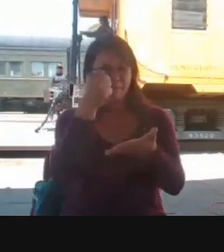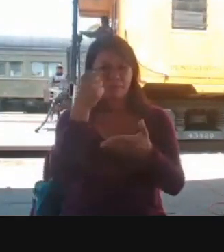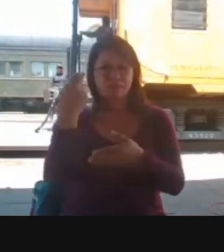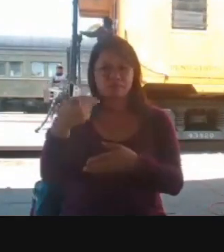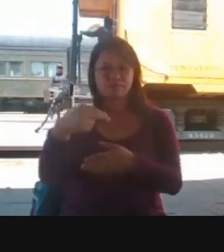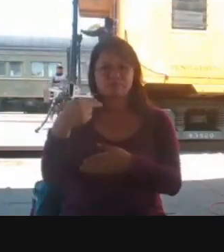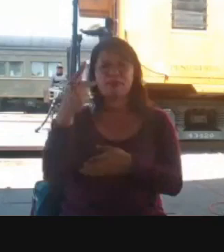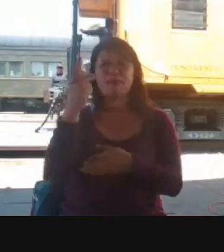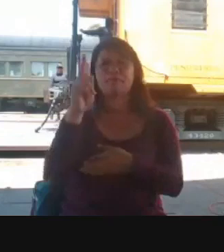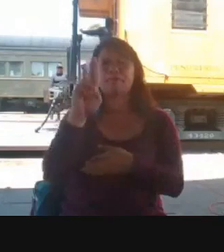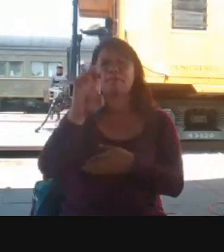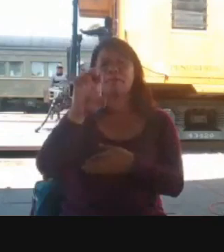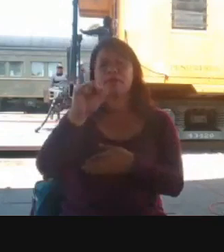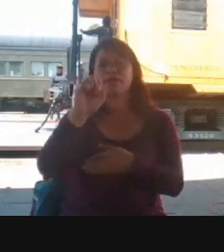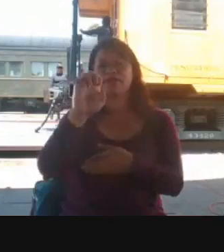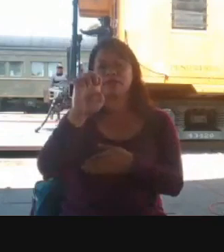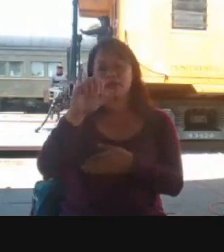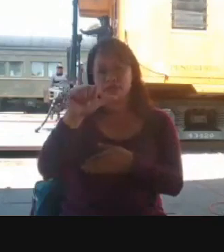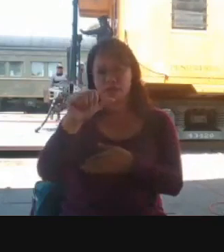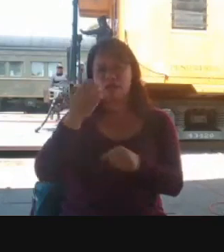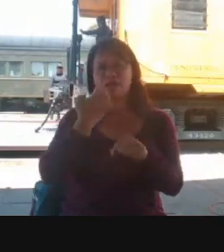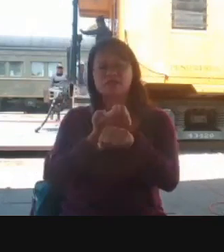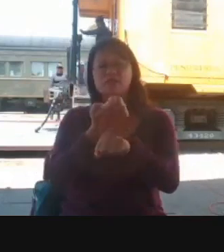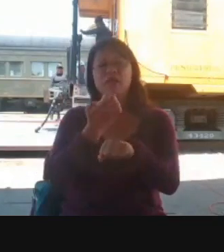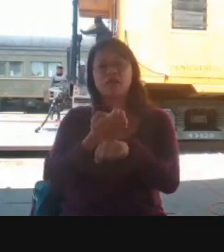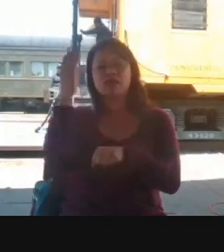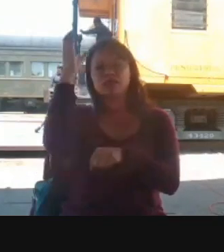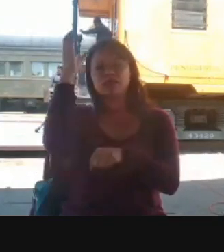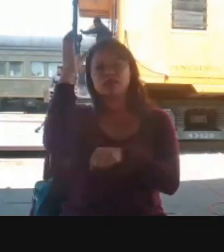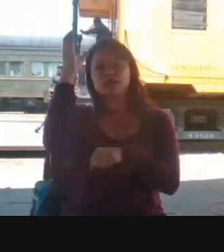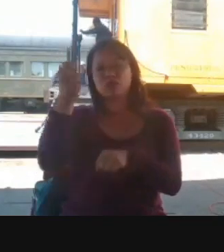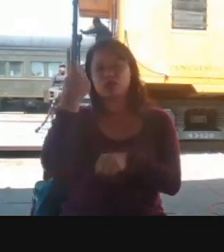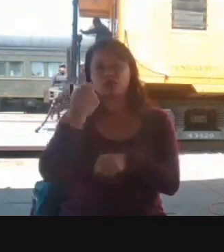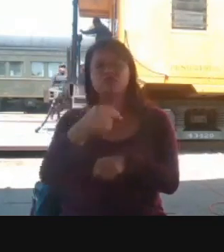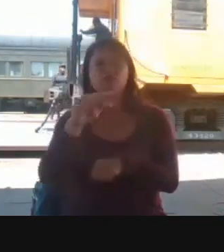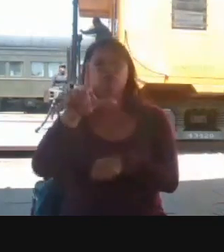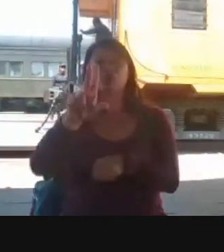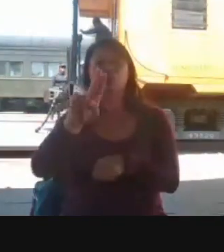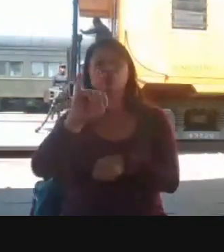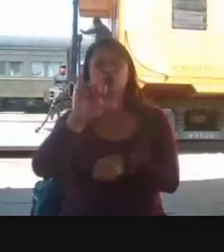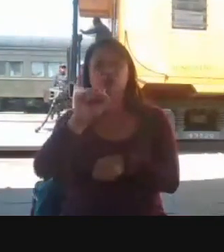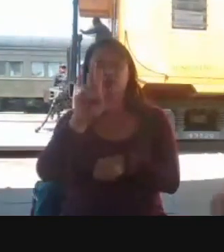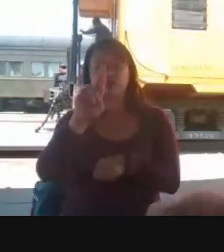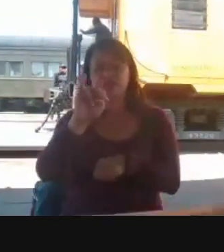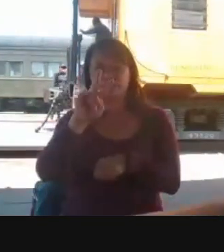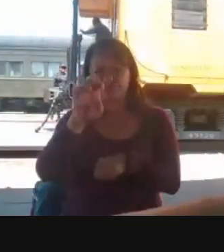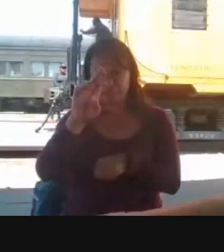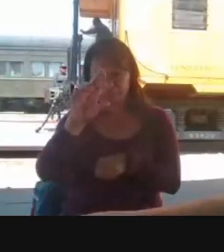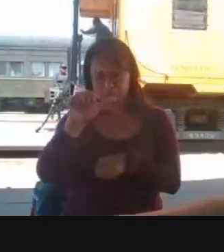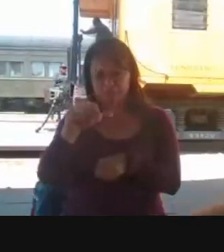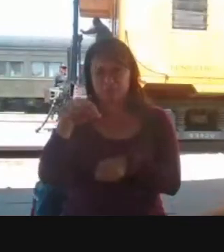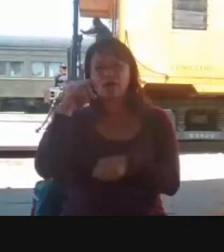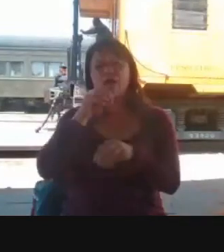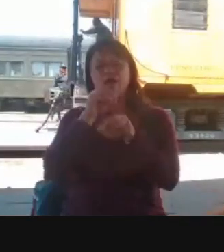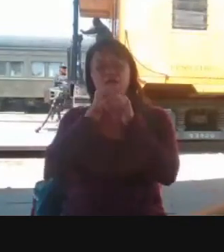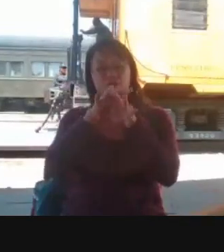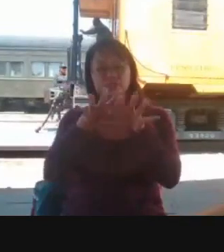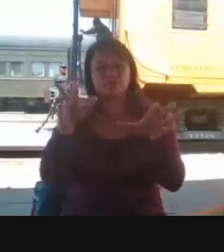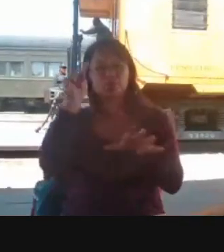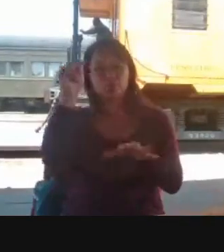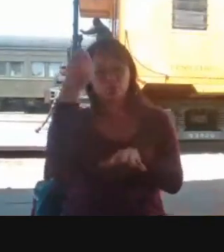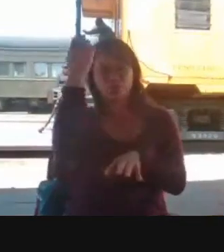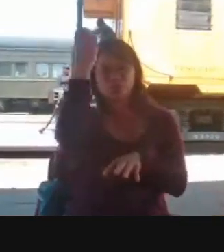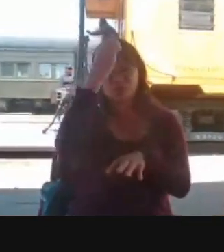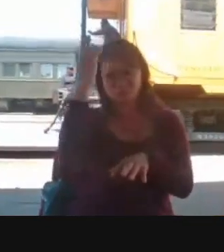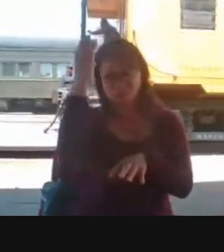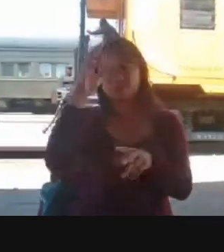fue ganador de la Presea Estatal de Ciencia y Tecnología, Luis Rivera Barajas, en la modalidad de divulgación de tecnología y la